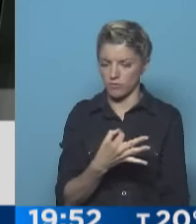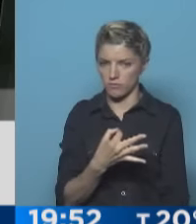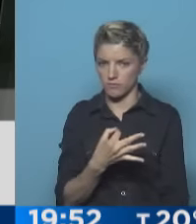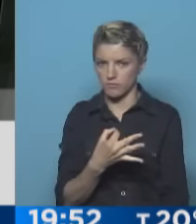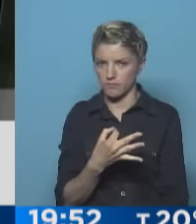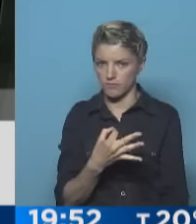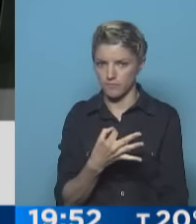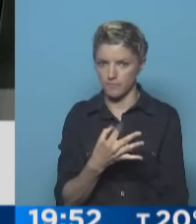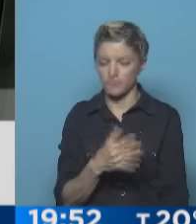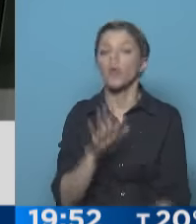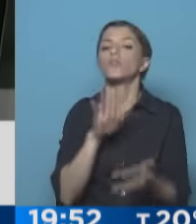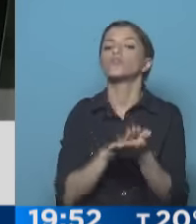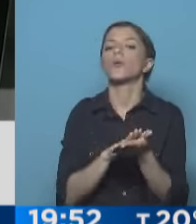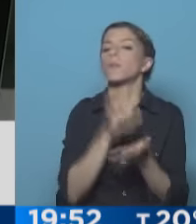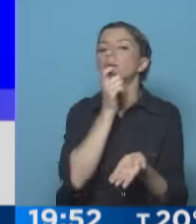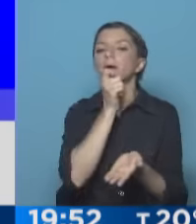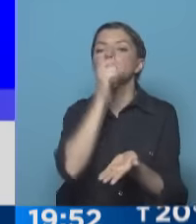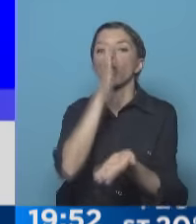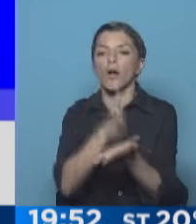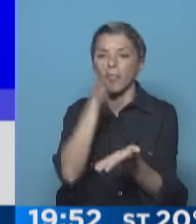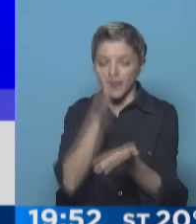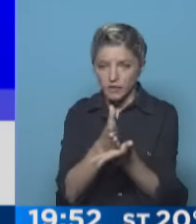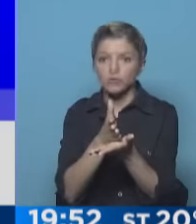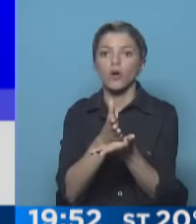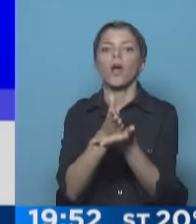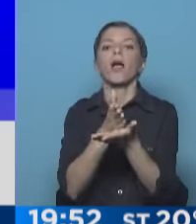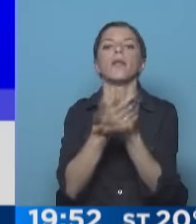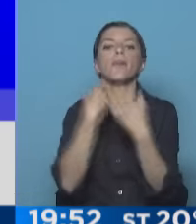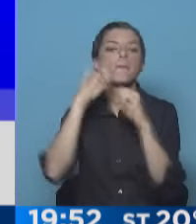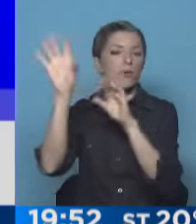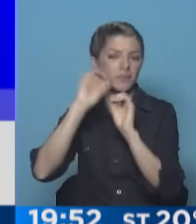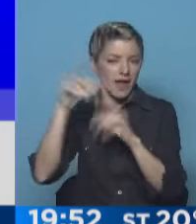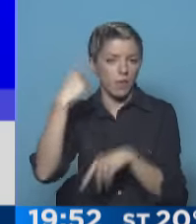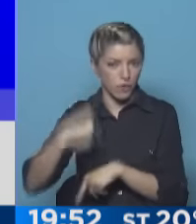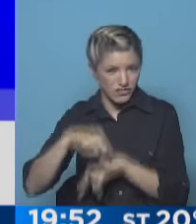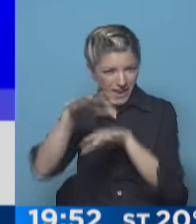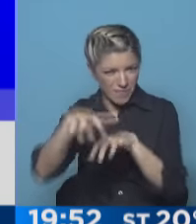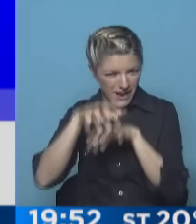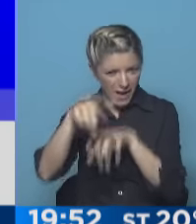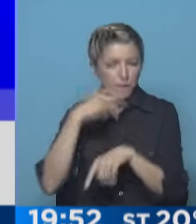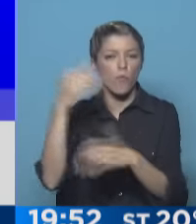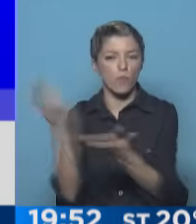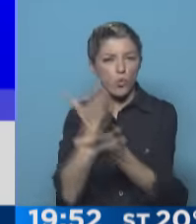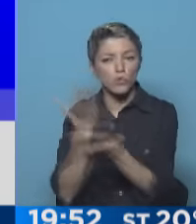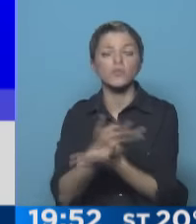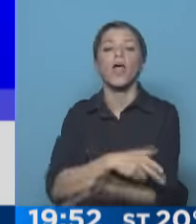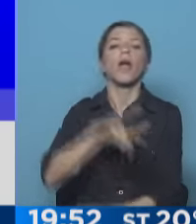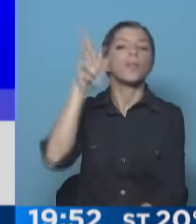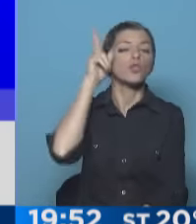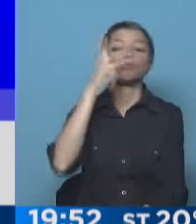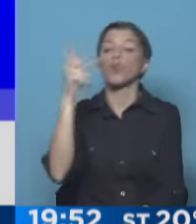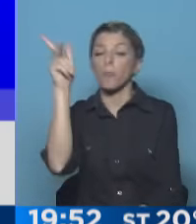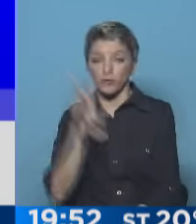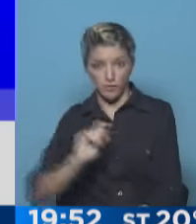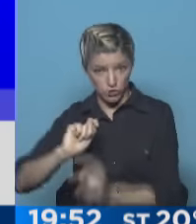las los derechos de exportación de las economías regionales eh lo del 82 por móvil para quienes cobran